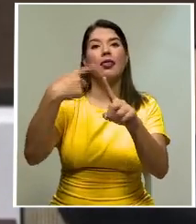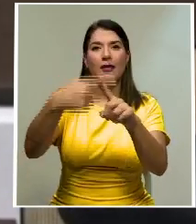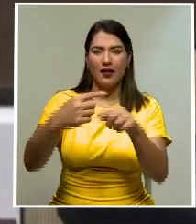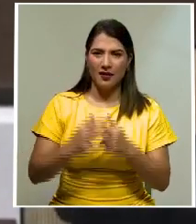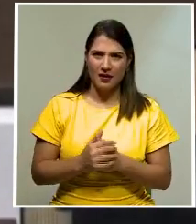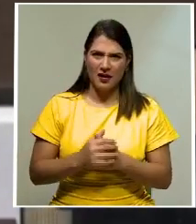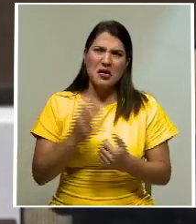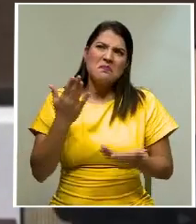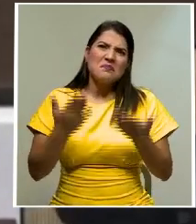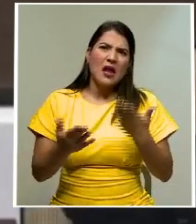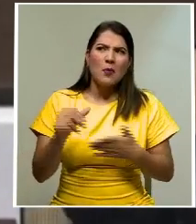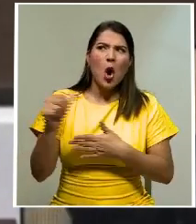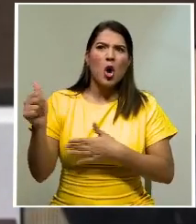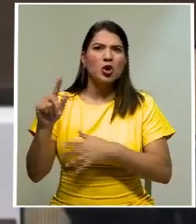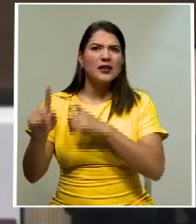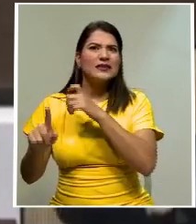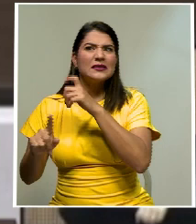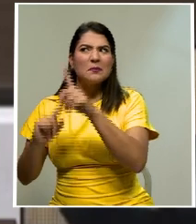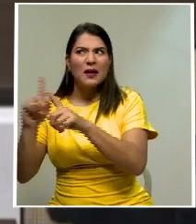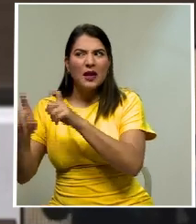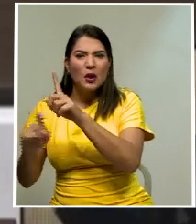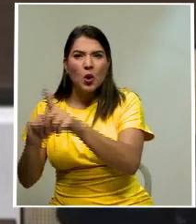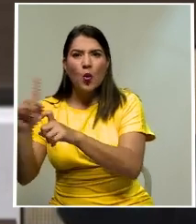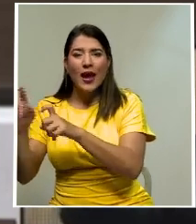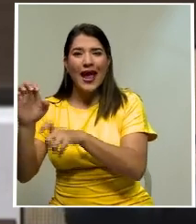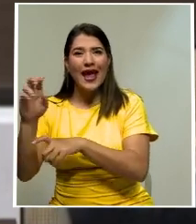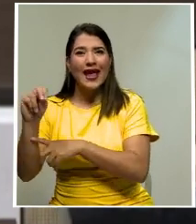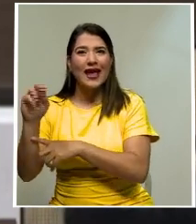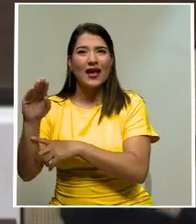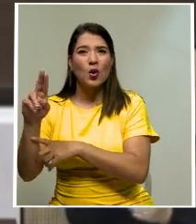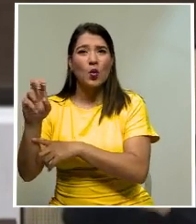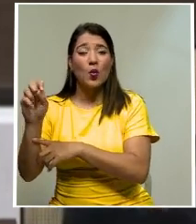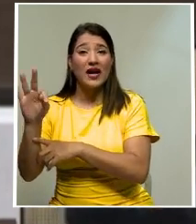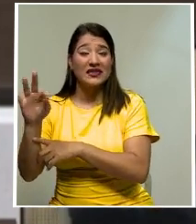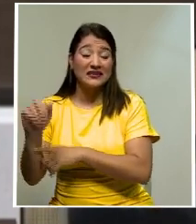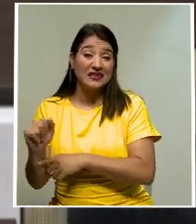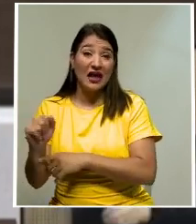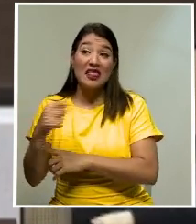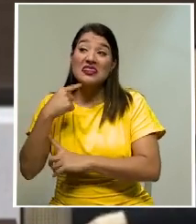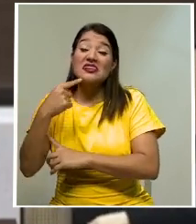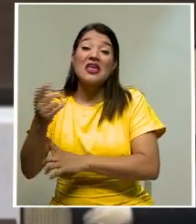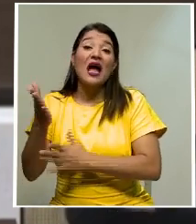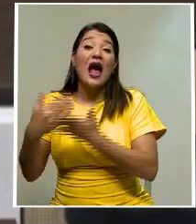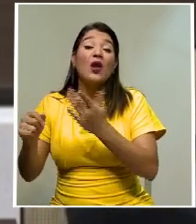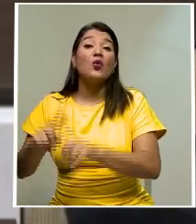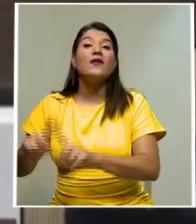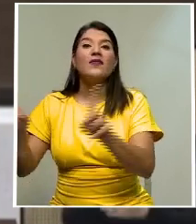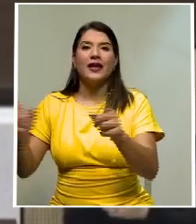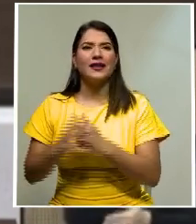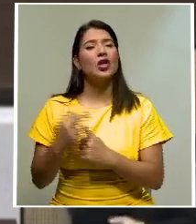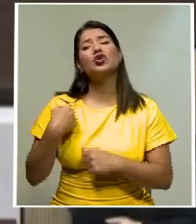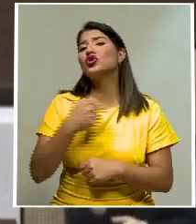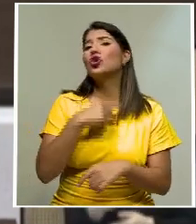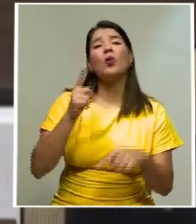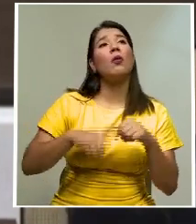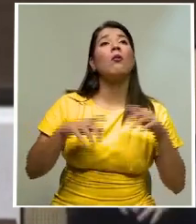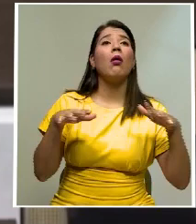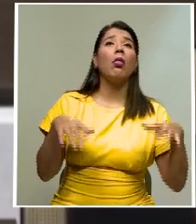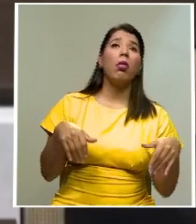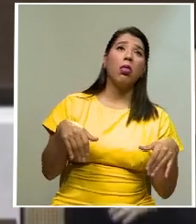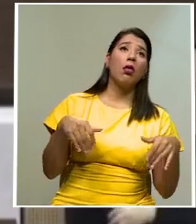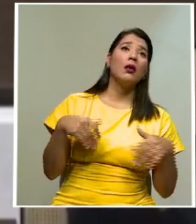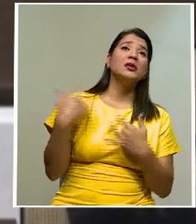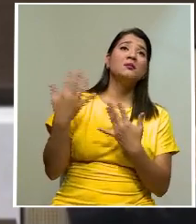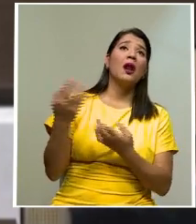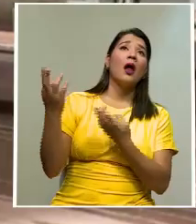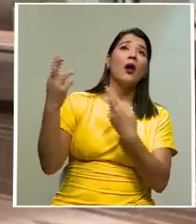decir lo contrario, y esperar que nos lleguen las vacunas a la buena voluntad de empresas o esperar que nos hagan un préstamo